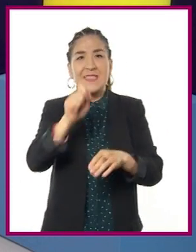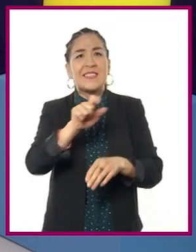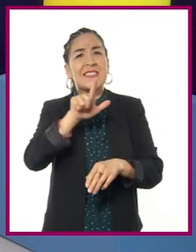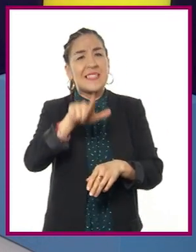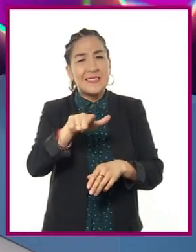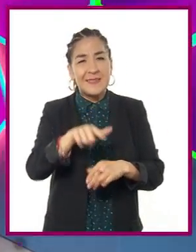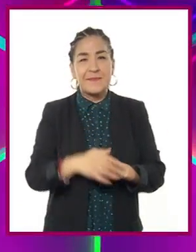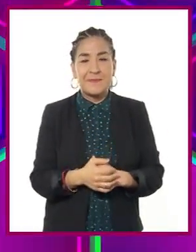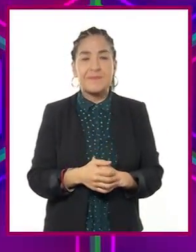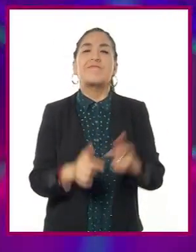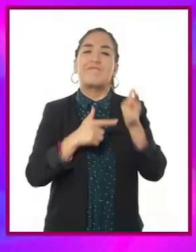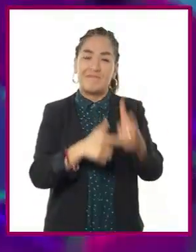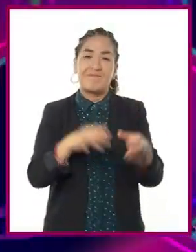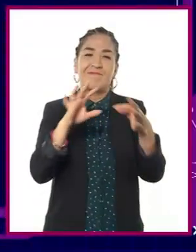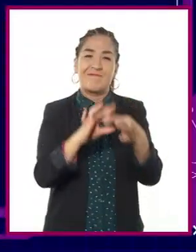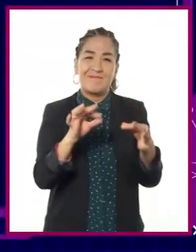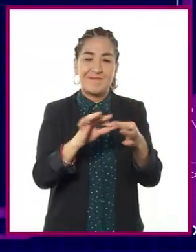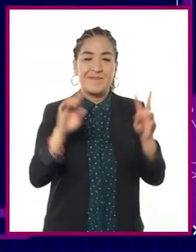Continuemos.